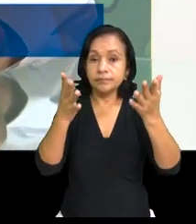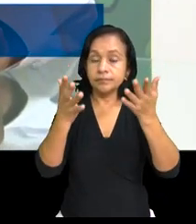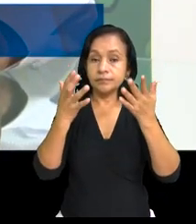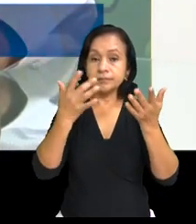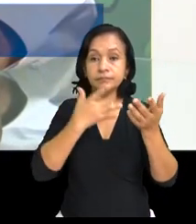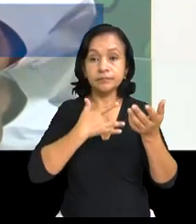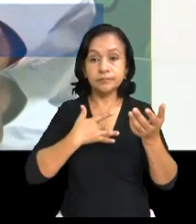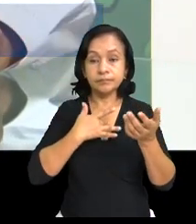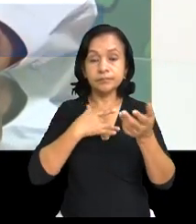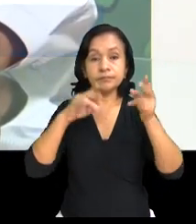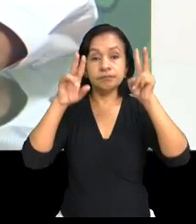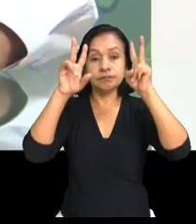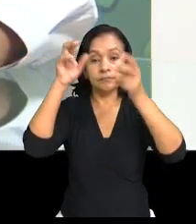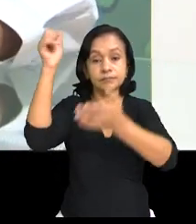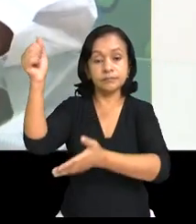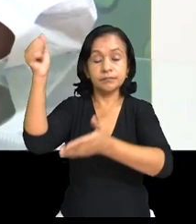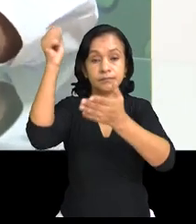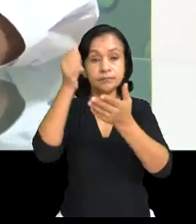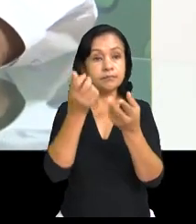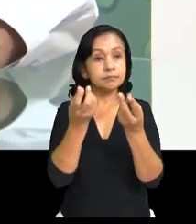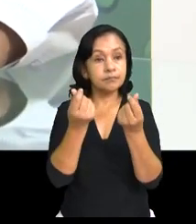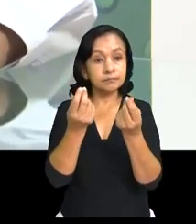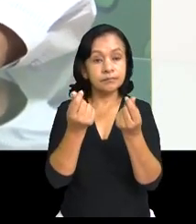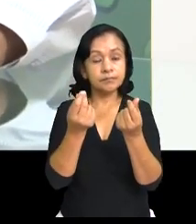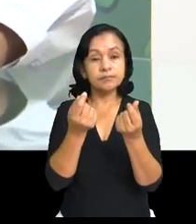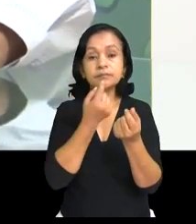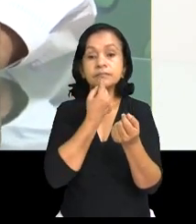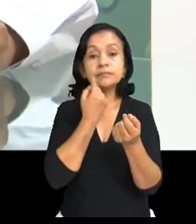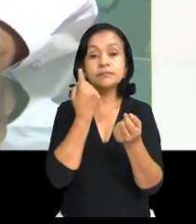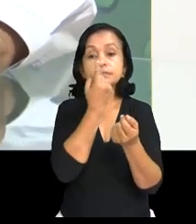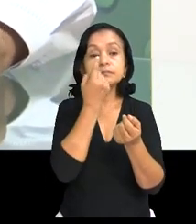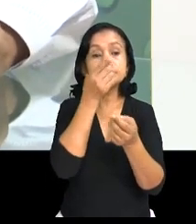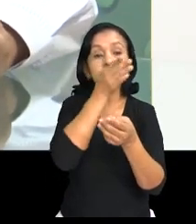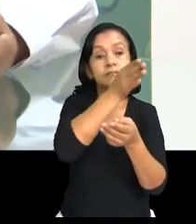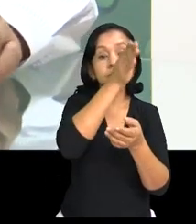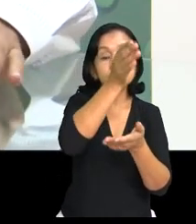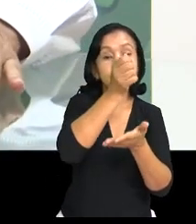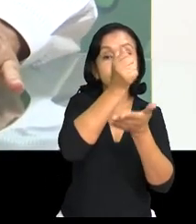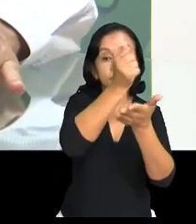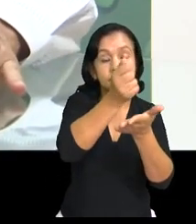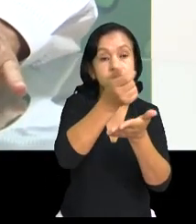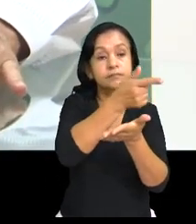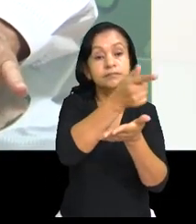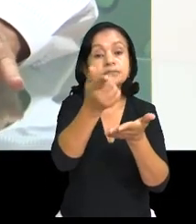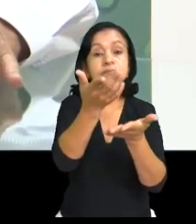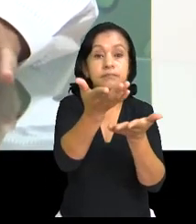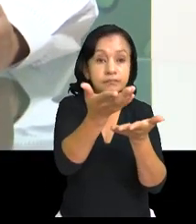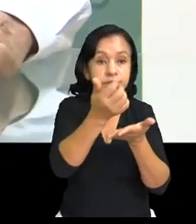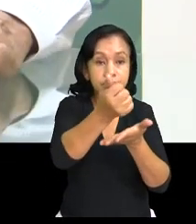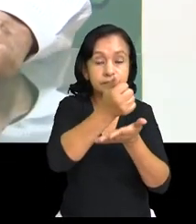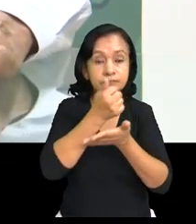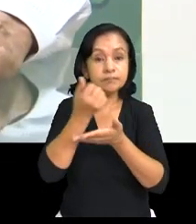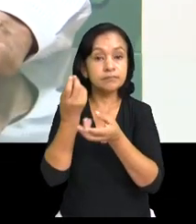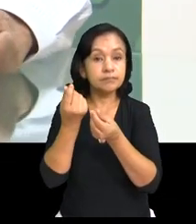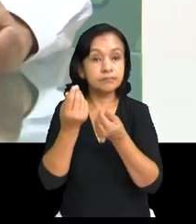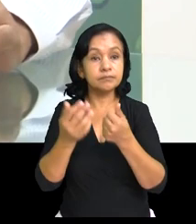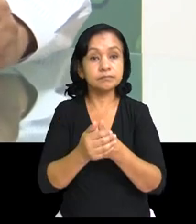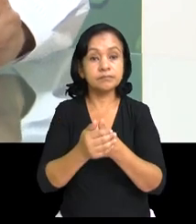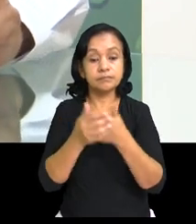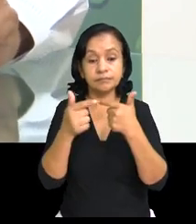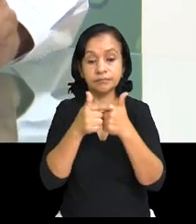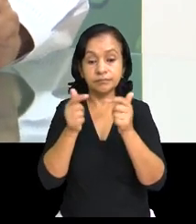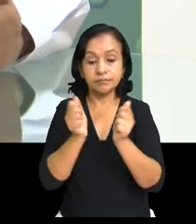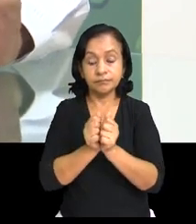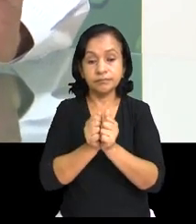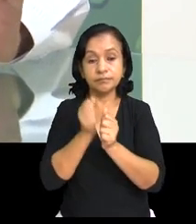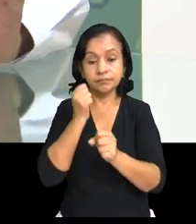requerimos en materia de inversión y ante quiénes vamos a hacer las gestiones para gestionar los recursos. El grupo de trabajo